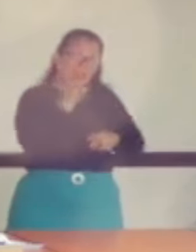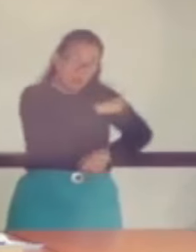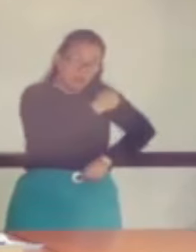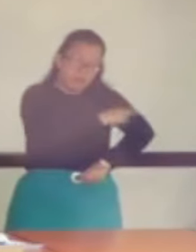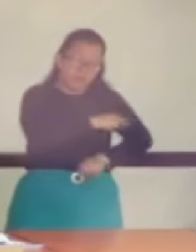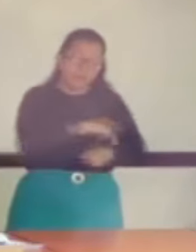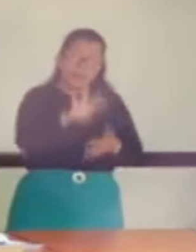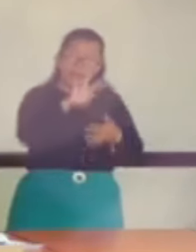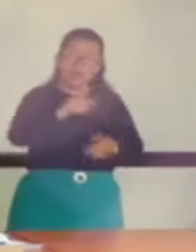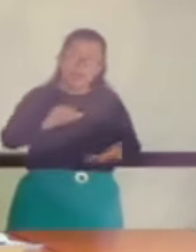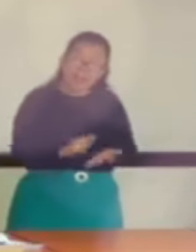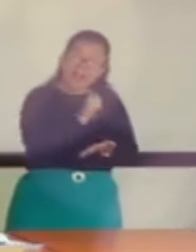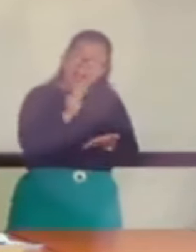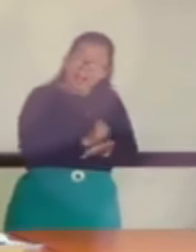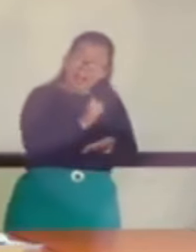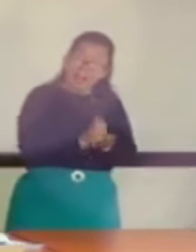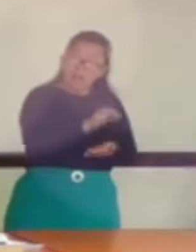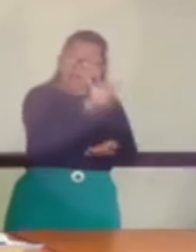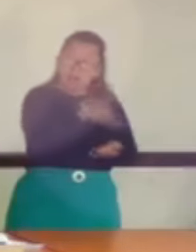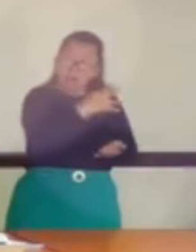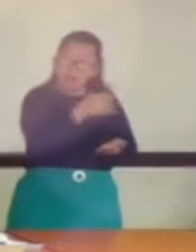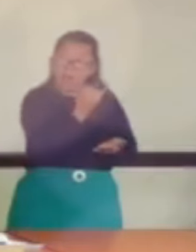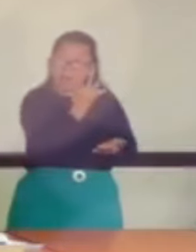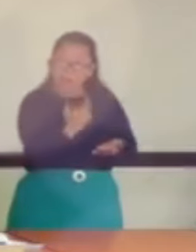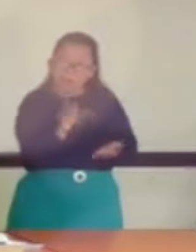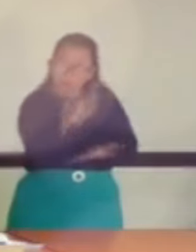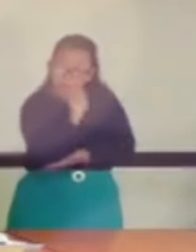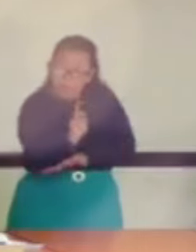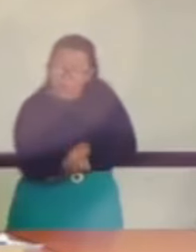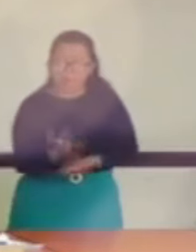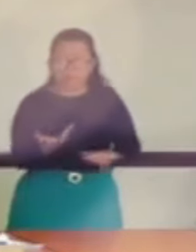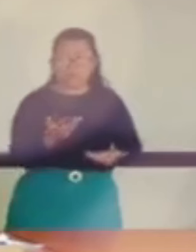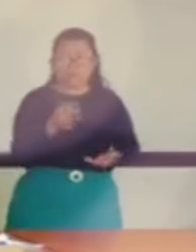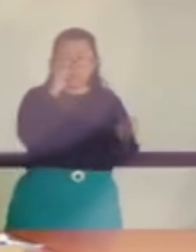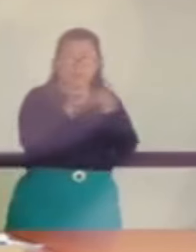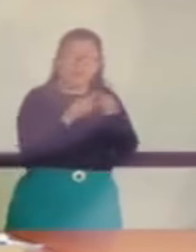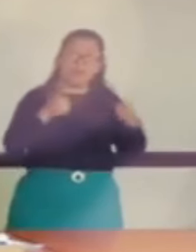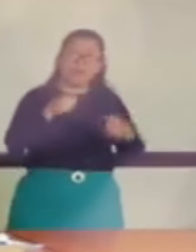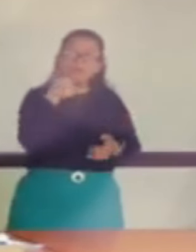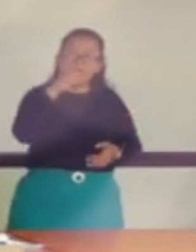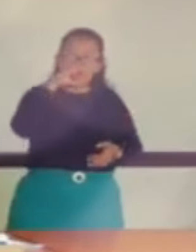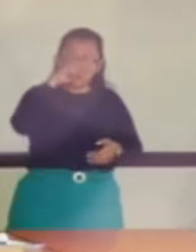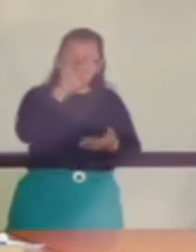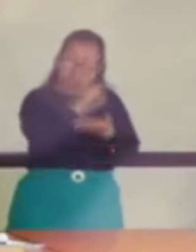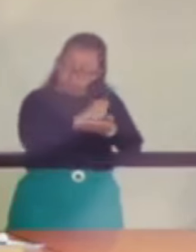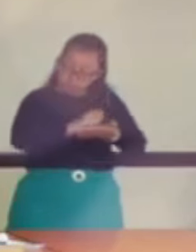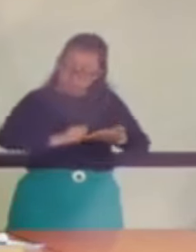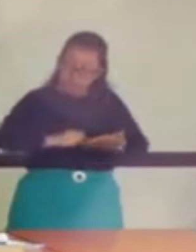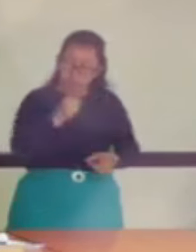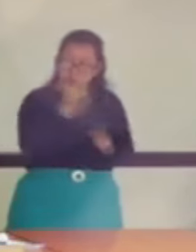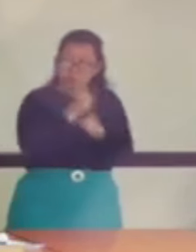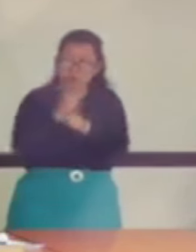tenerlos como debe ser, que se elaboren las actas de inventarios correspondientes, pero también que